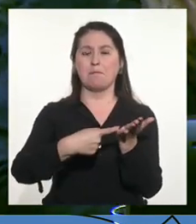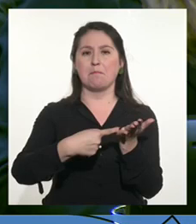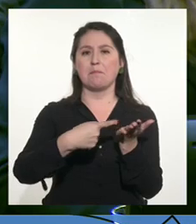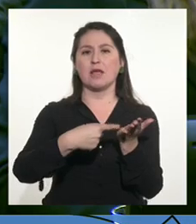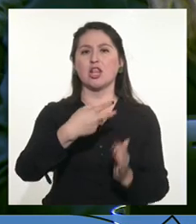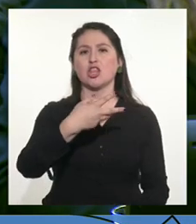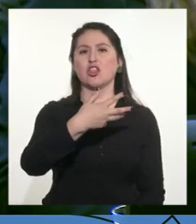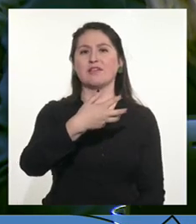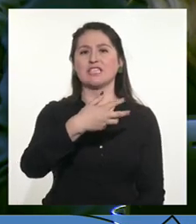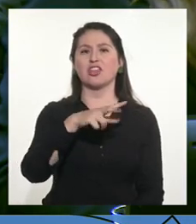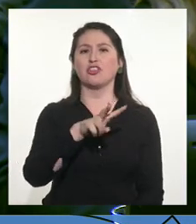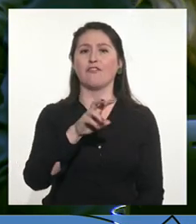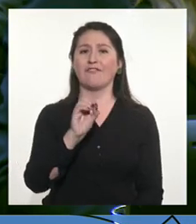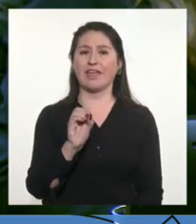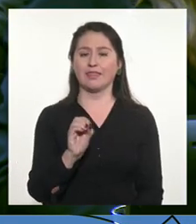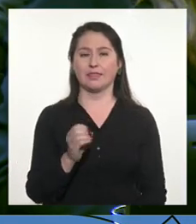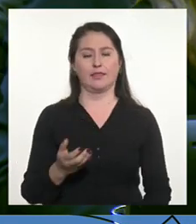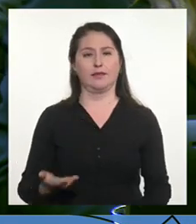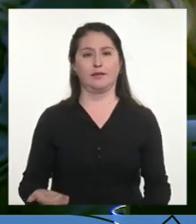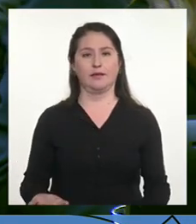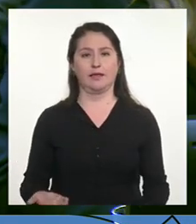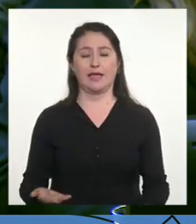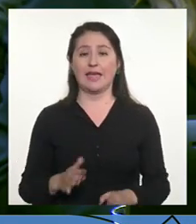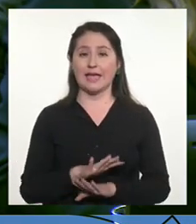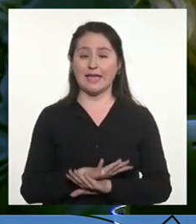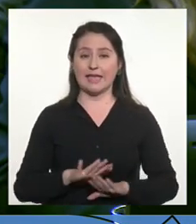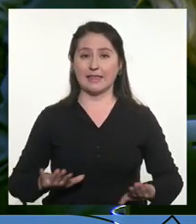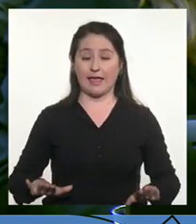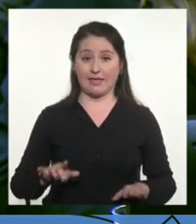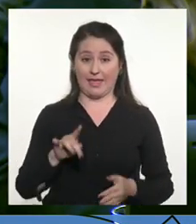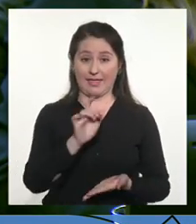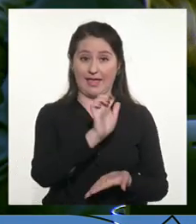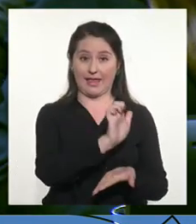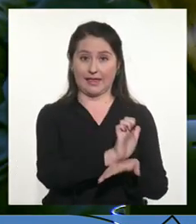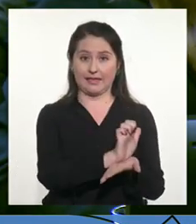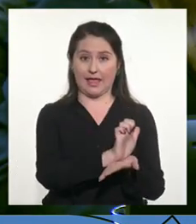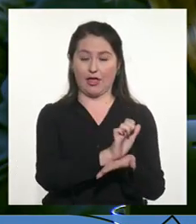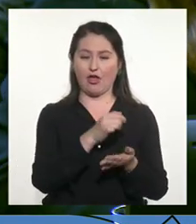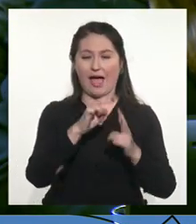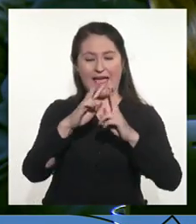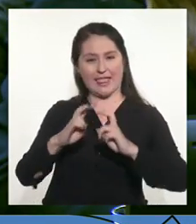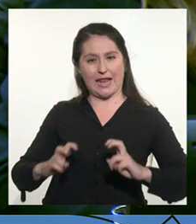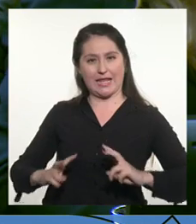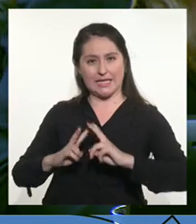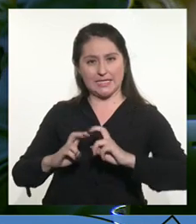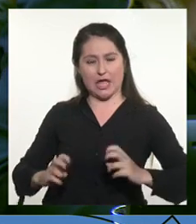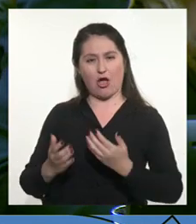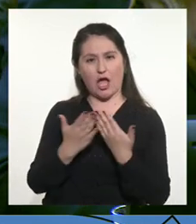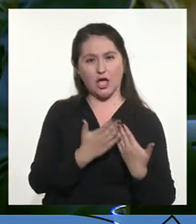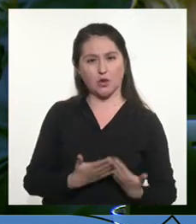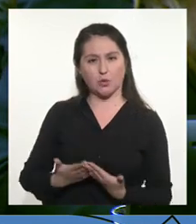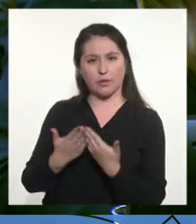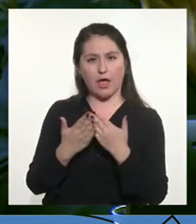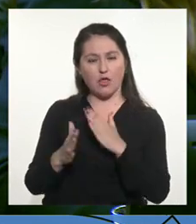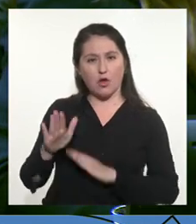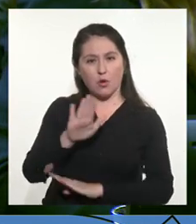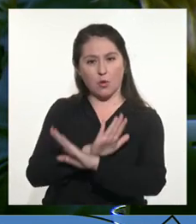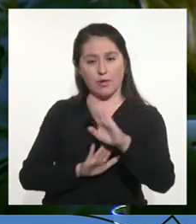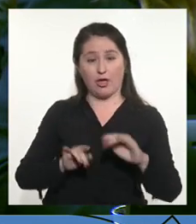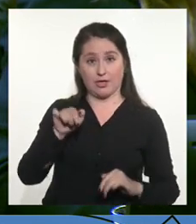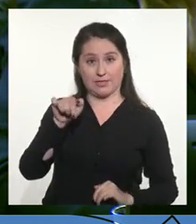1920 hace más de un siglo y nadie en el estado ha analizado ha estudiado con rigurosidad de esa